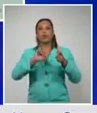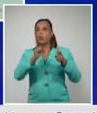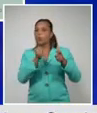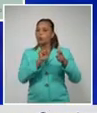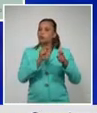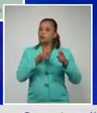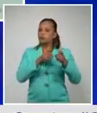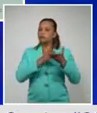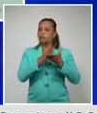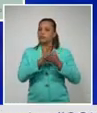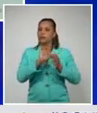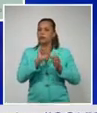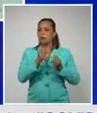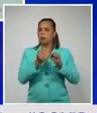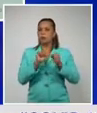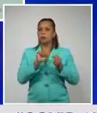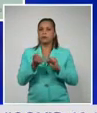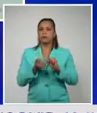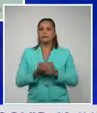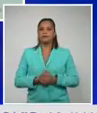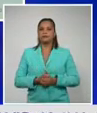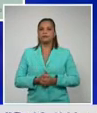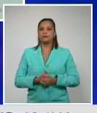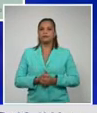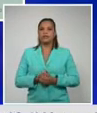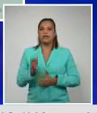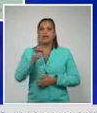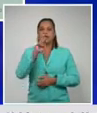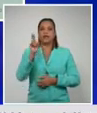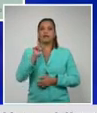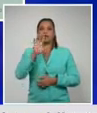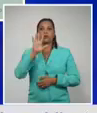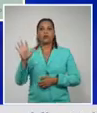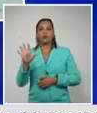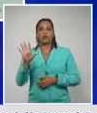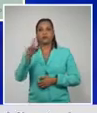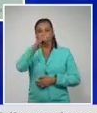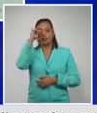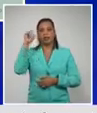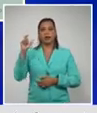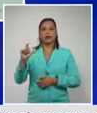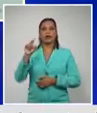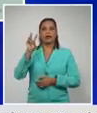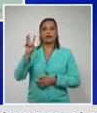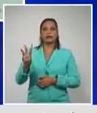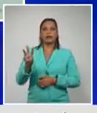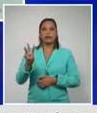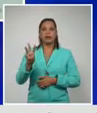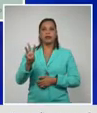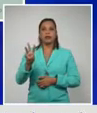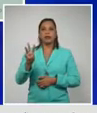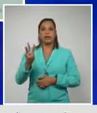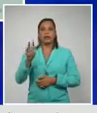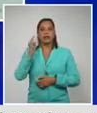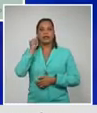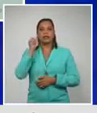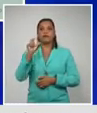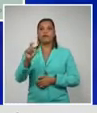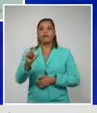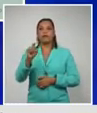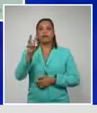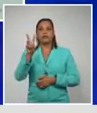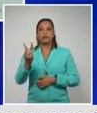la misma. Ranchuelo con 5, Santa Clara con 3, Cifuentes con 2, igual que